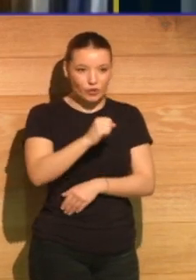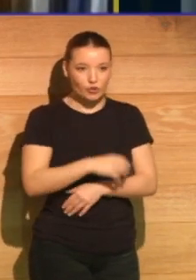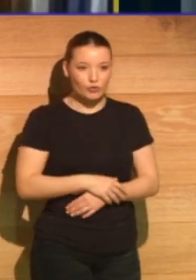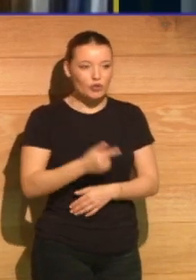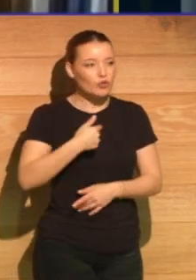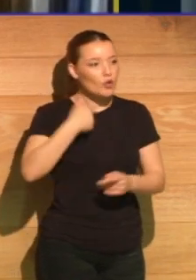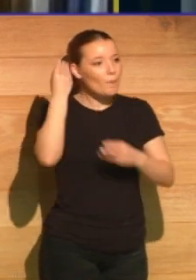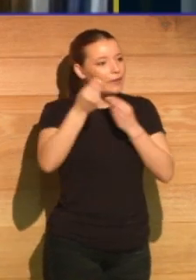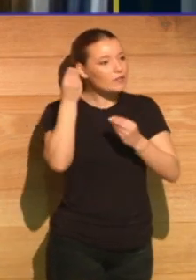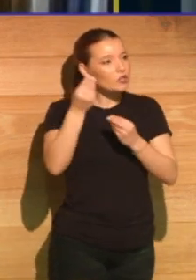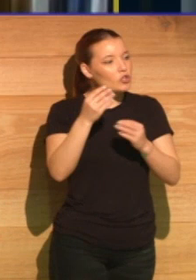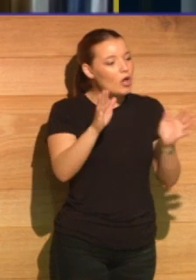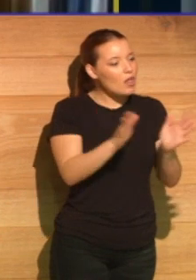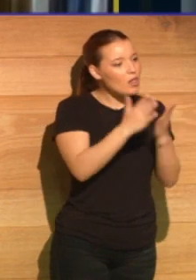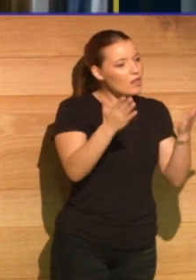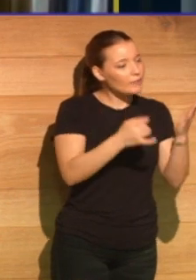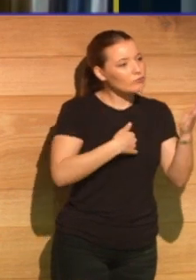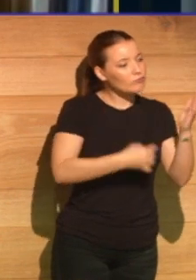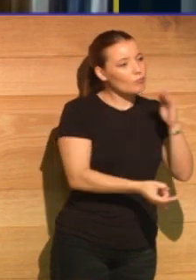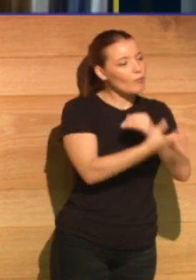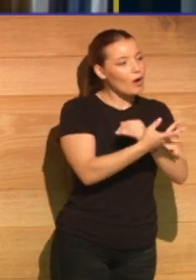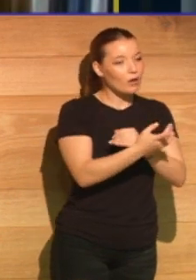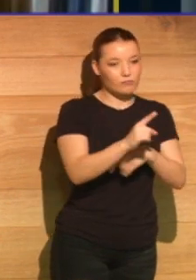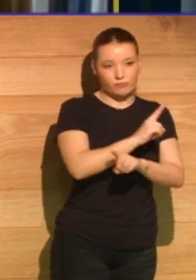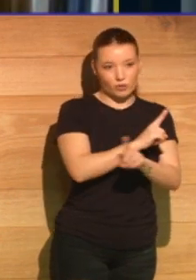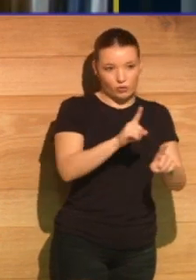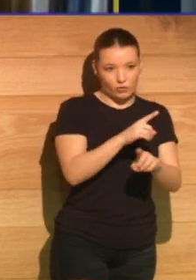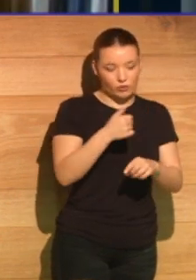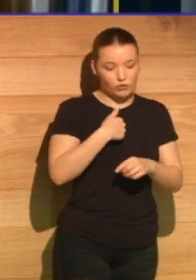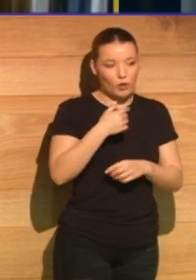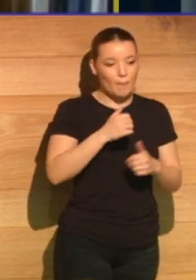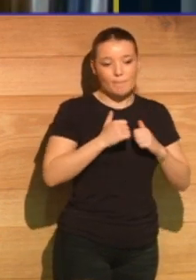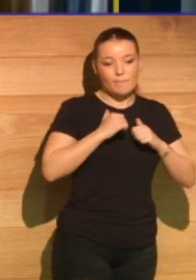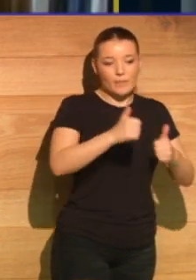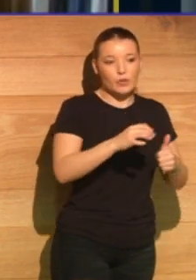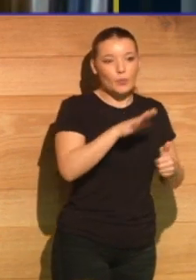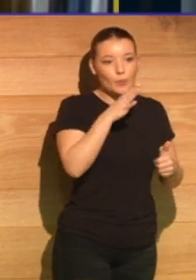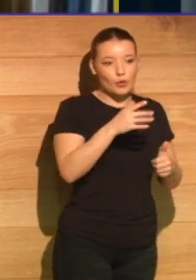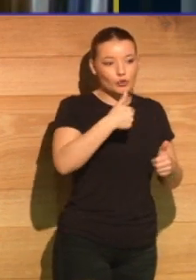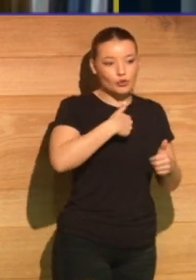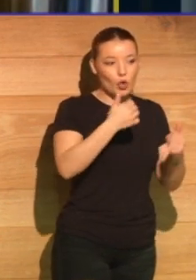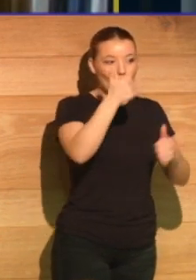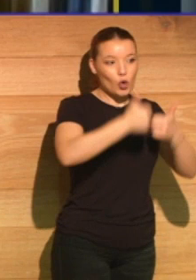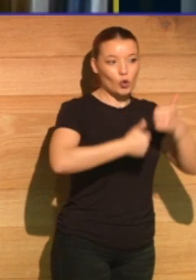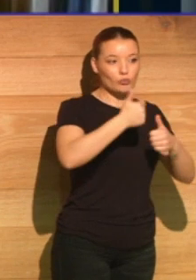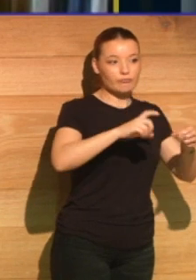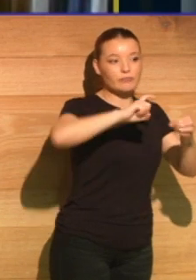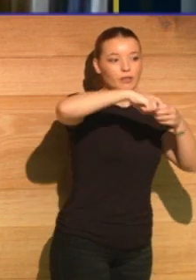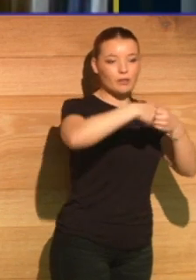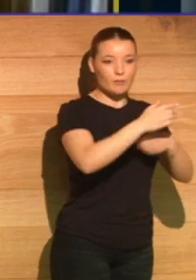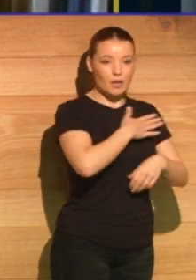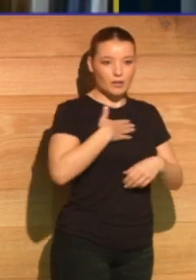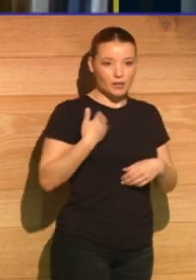hacer un libro, ni mucho menos. Yo empecé a hacerlos porque quería participar en un concurso que habían dicho de